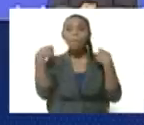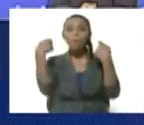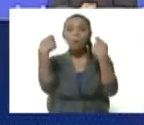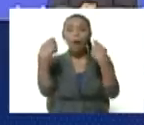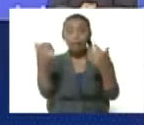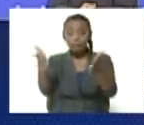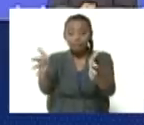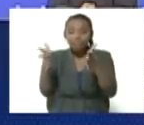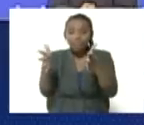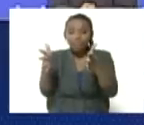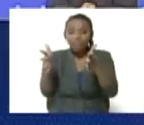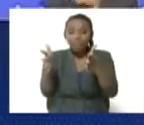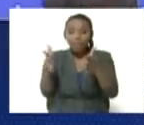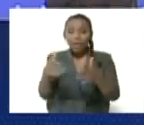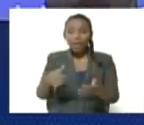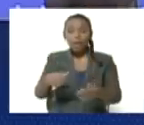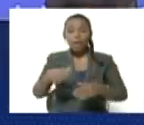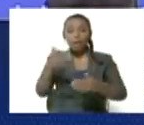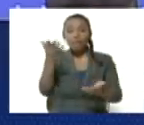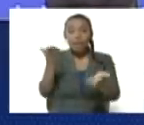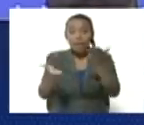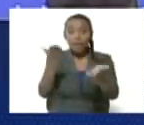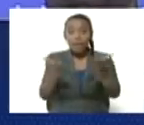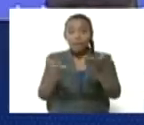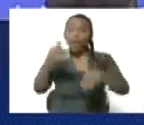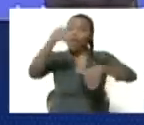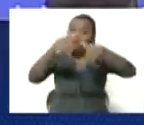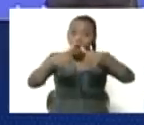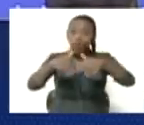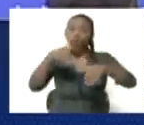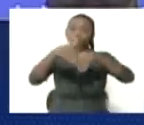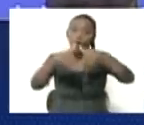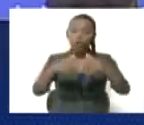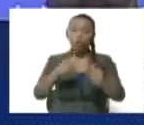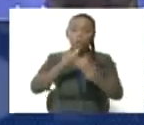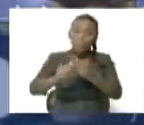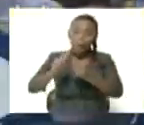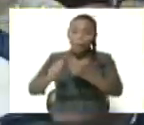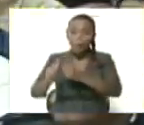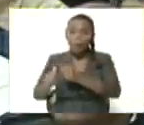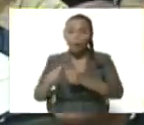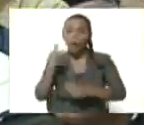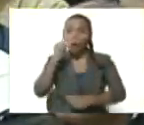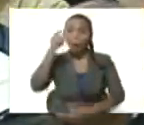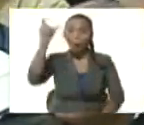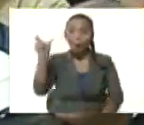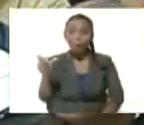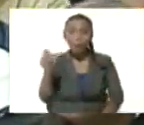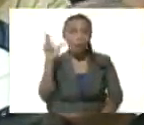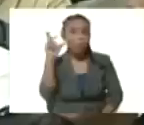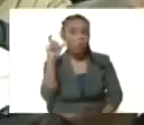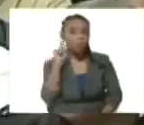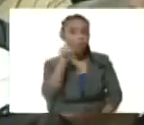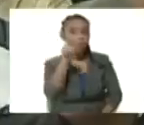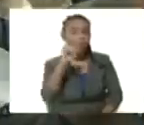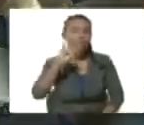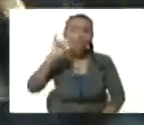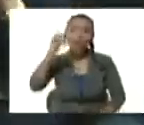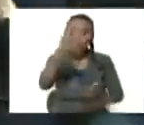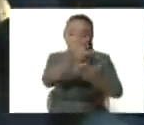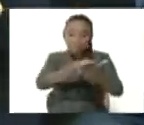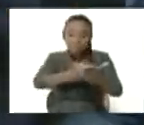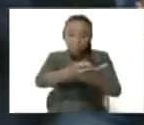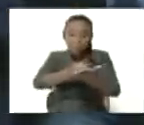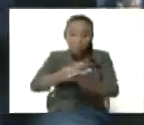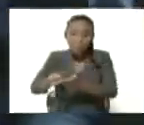ganamos a pulso, con voto, voto a voto. Elio Abrams, escucha para tu informe. Para que